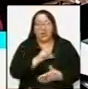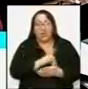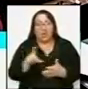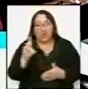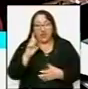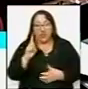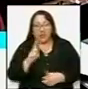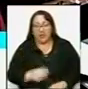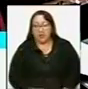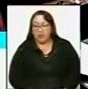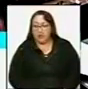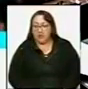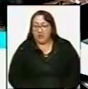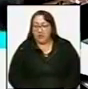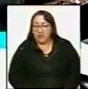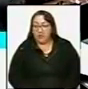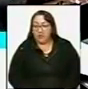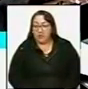A